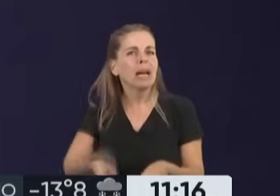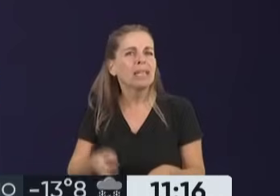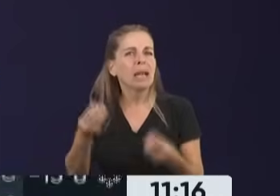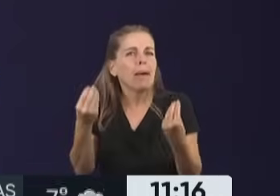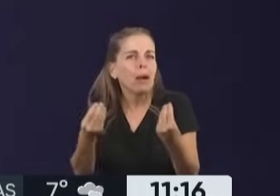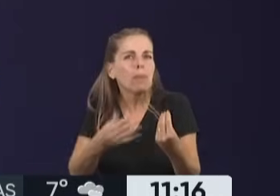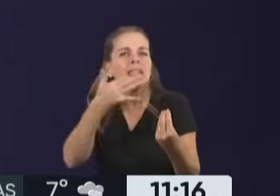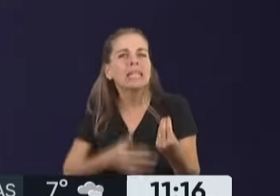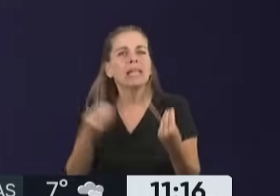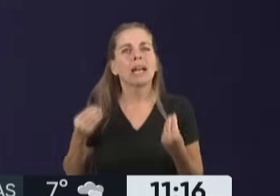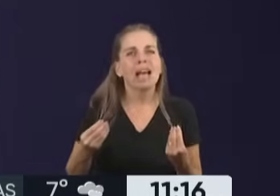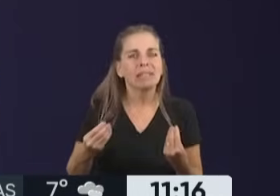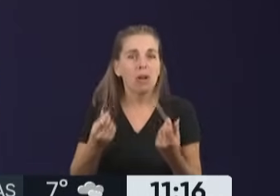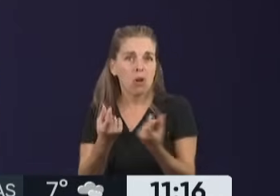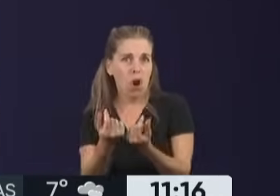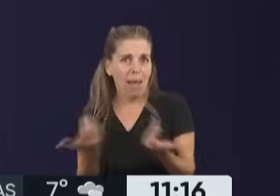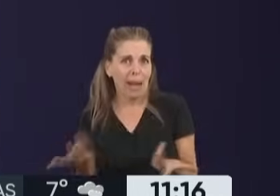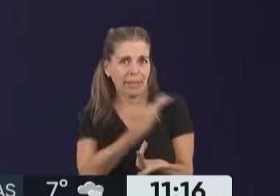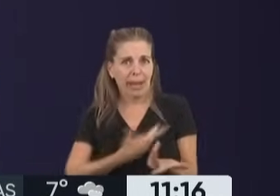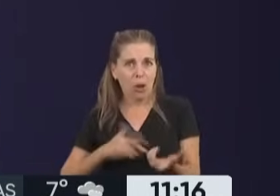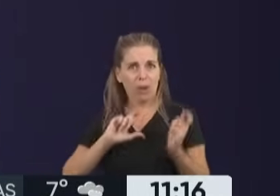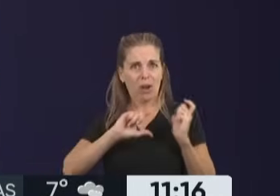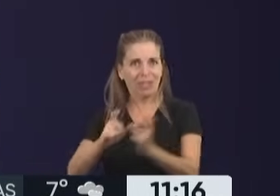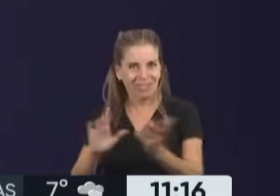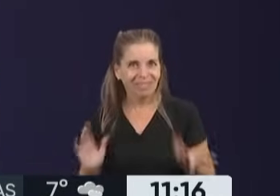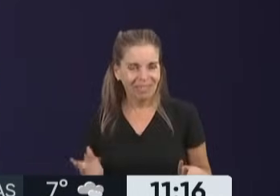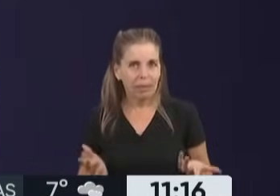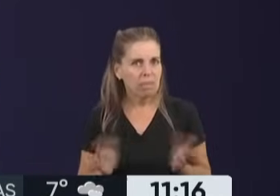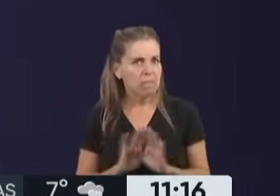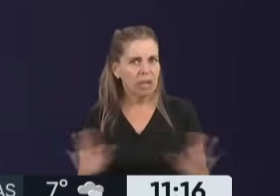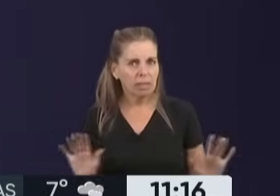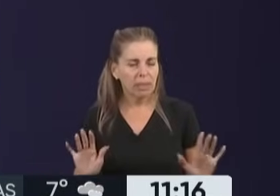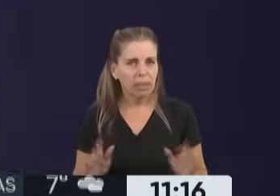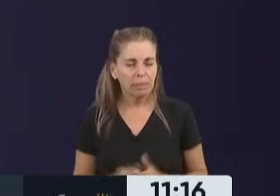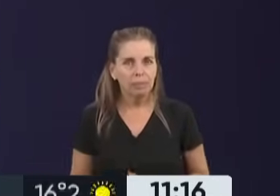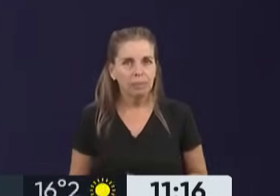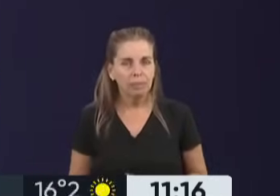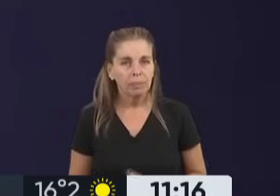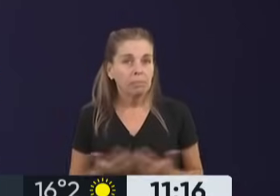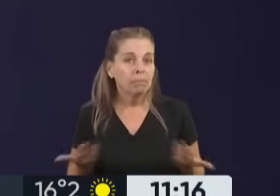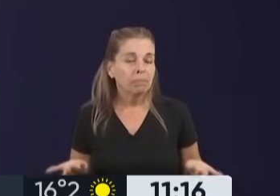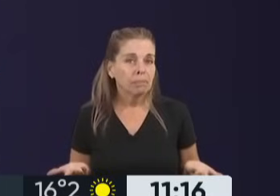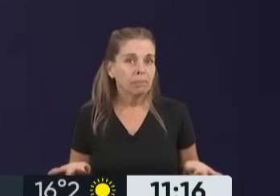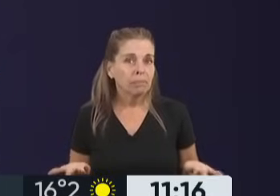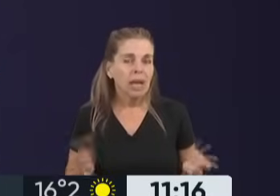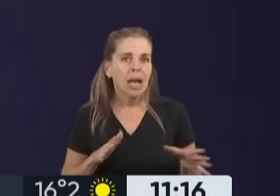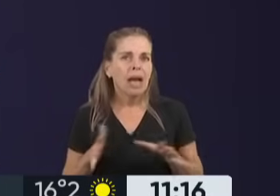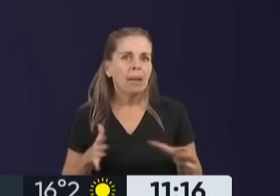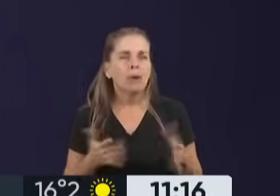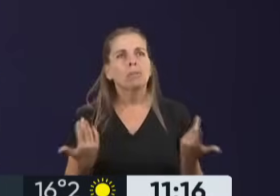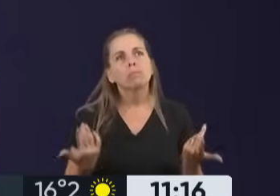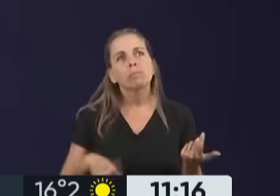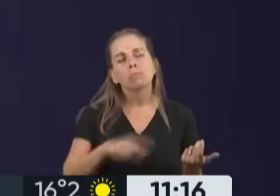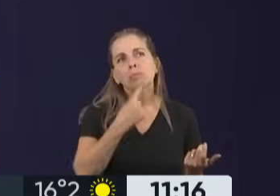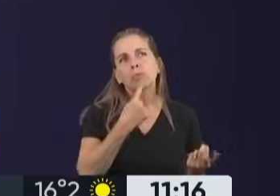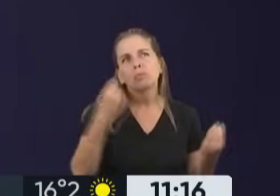ámbitos, es entender a dónde va el dinero de los contribuyentes. Así que por ahí uno se pregunta, bueno, ¿qué